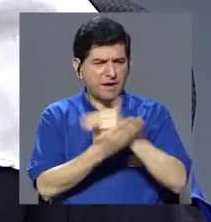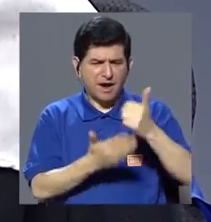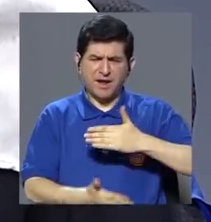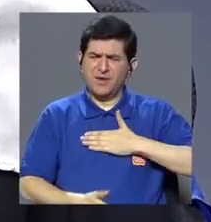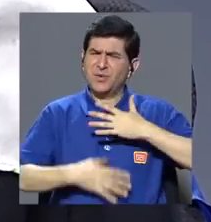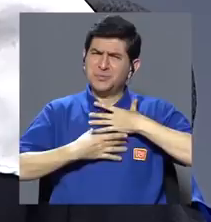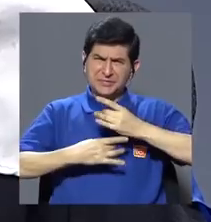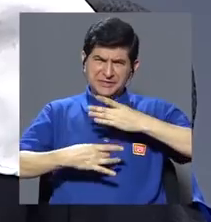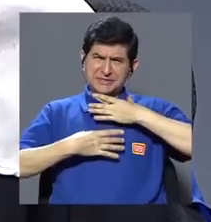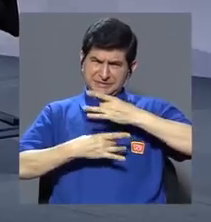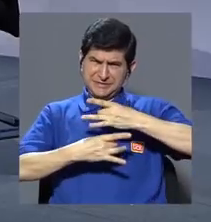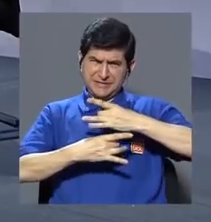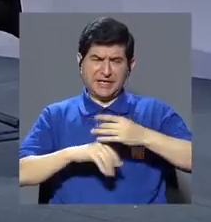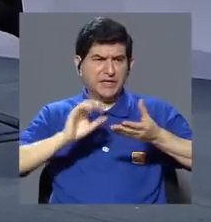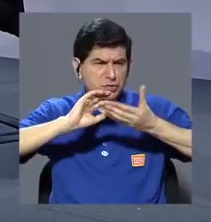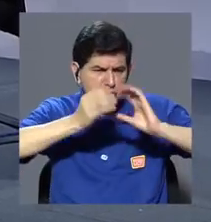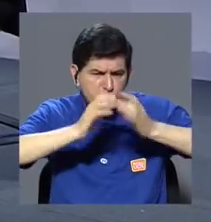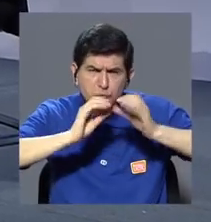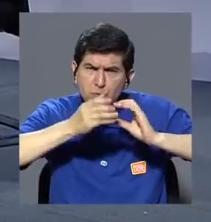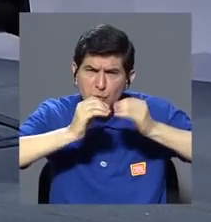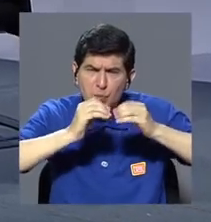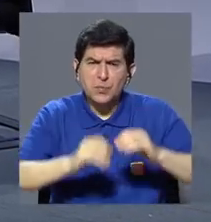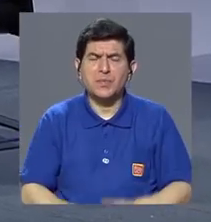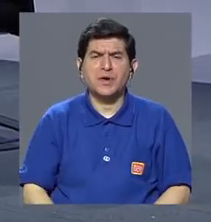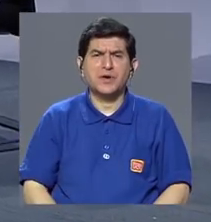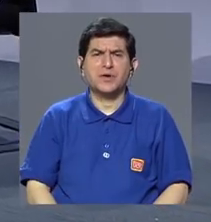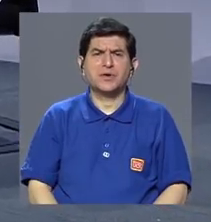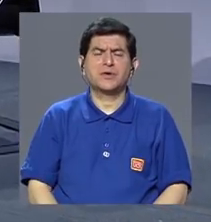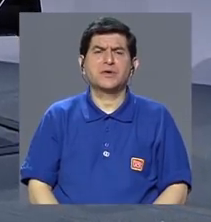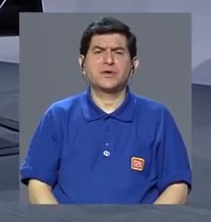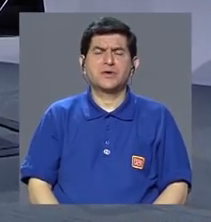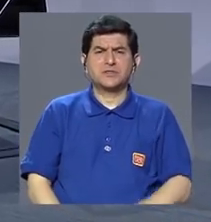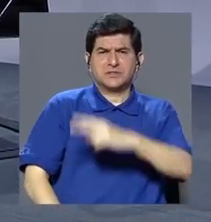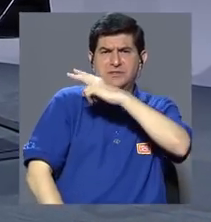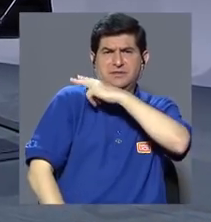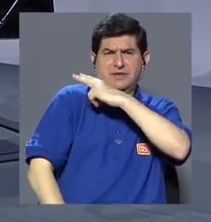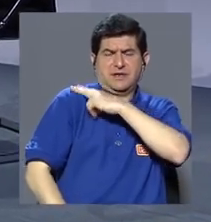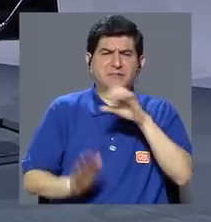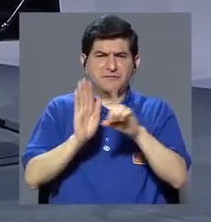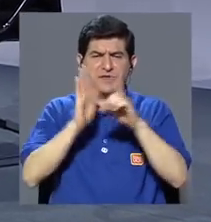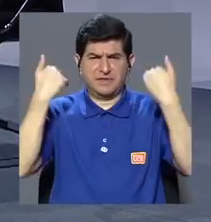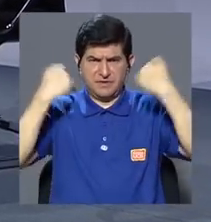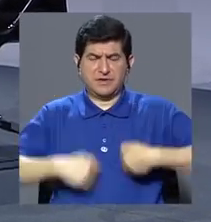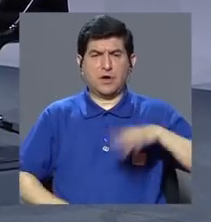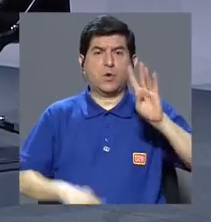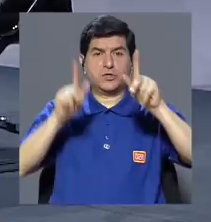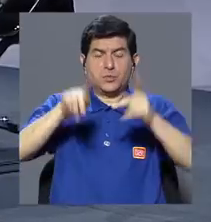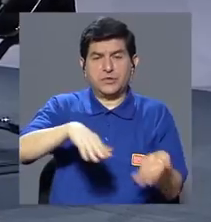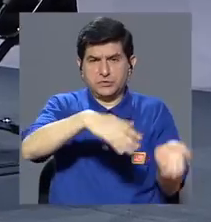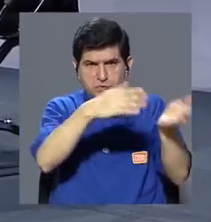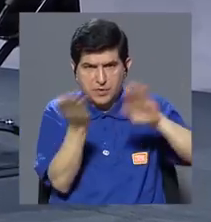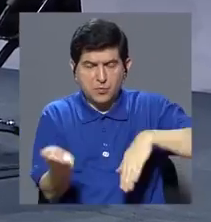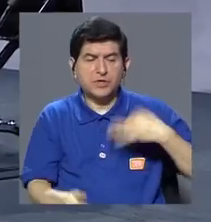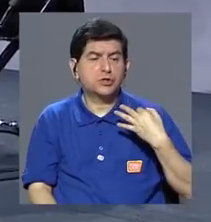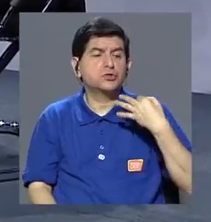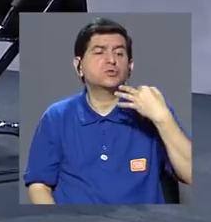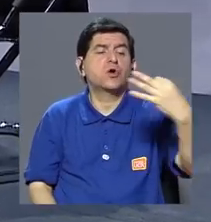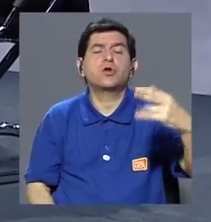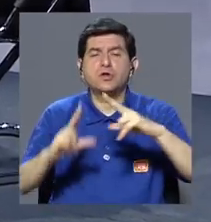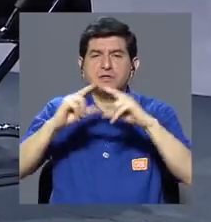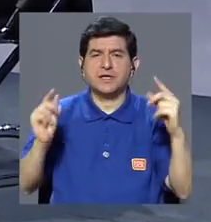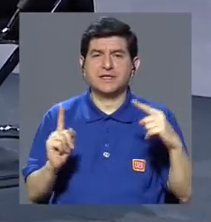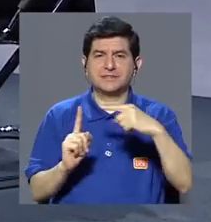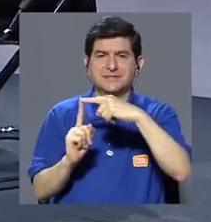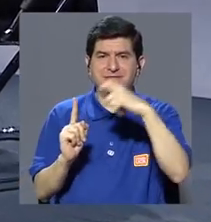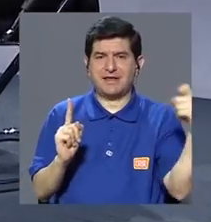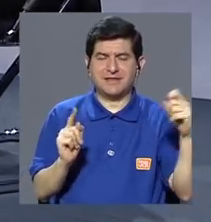llama mucho la atención según los datos del comisionado de derechos humanos tenemos números de cuatro personas fallecidas diariamente y nicaragua a partir